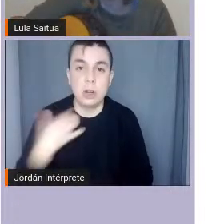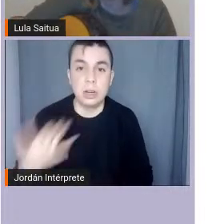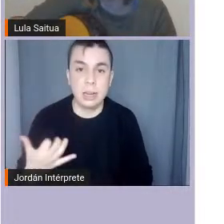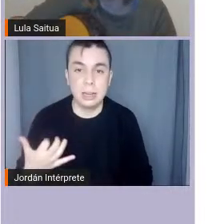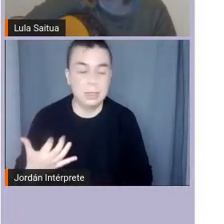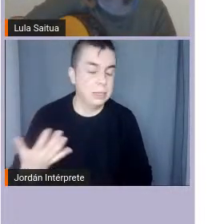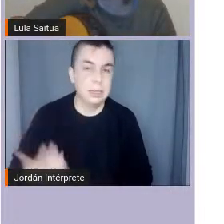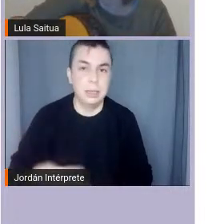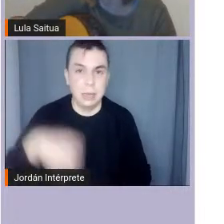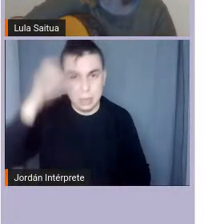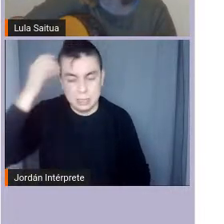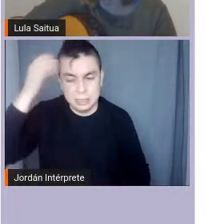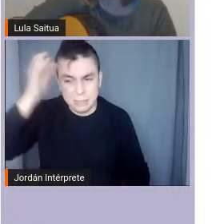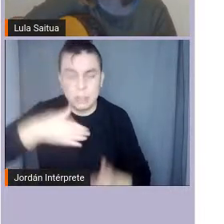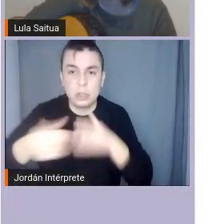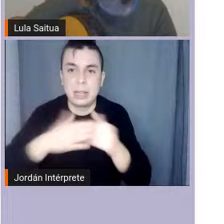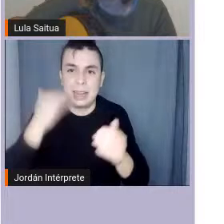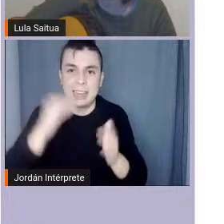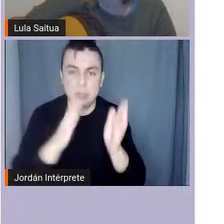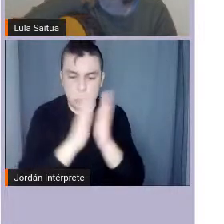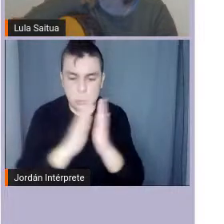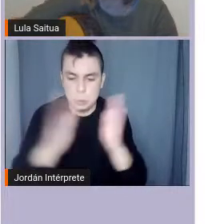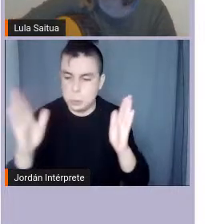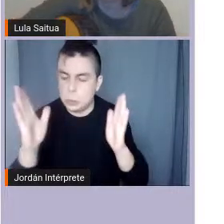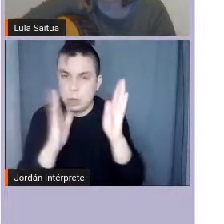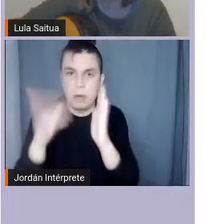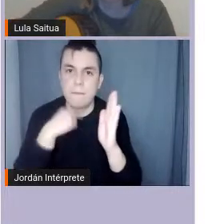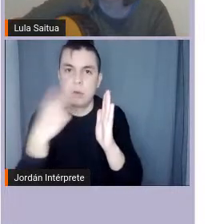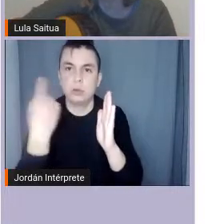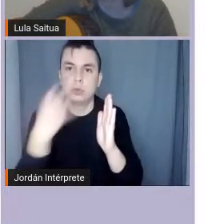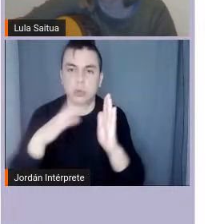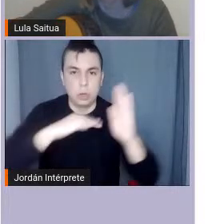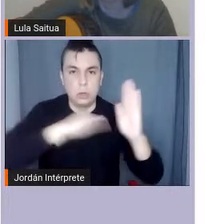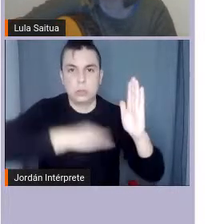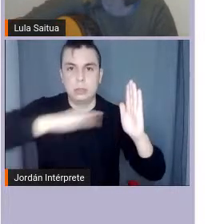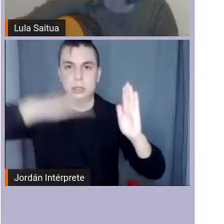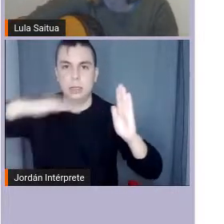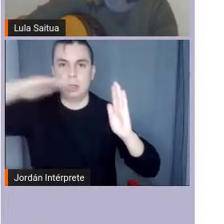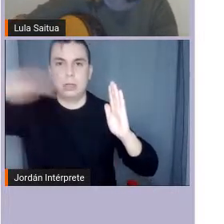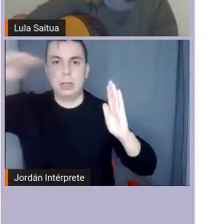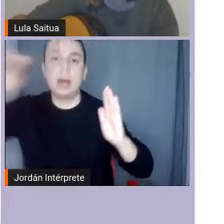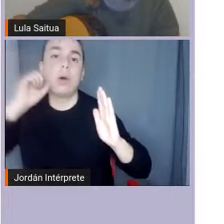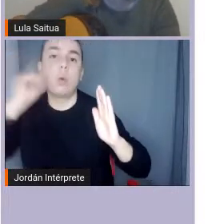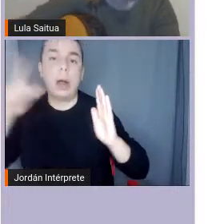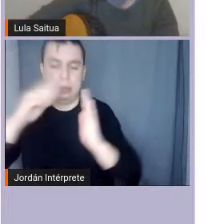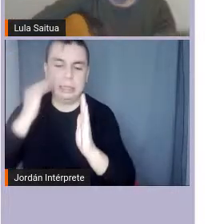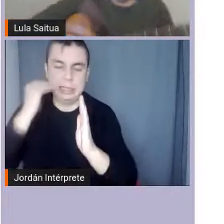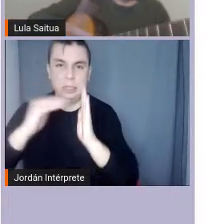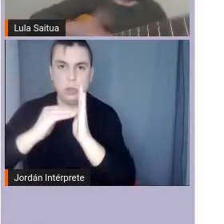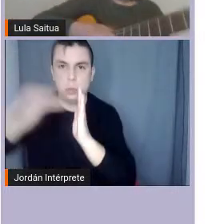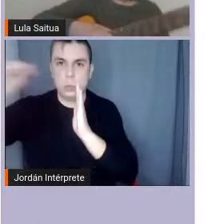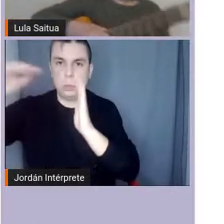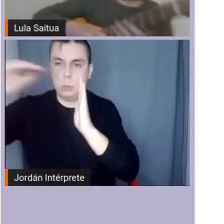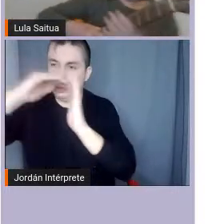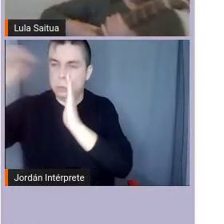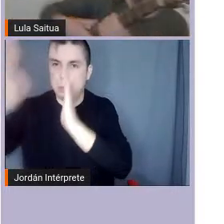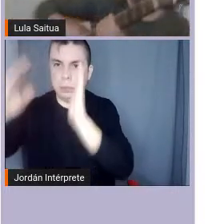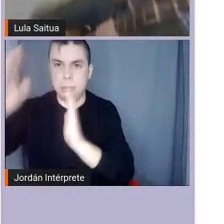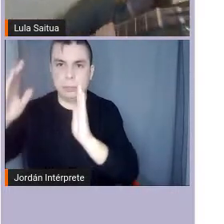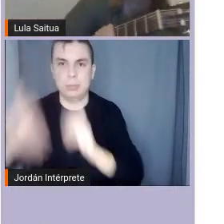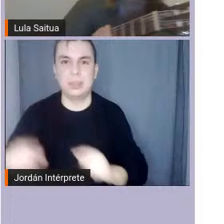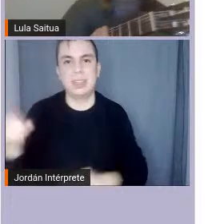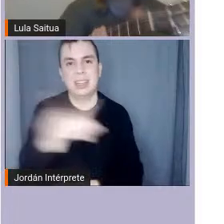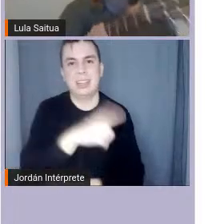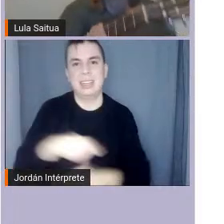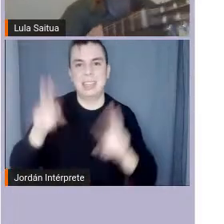vocal de los niños. Pase la otra lámina, Mael, por favor. Bueno, aquí esto está hecho para las pedagogías en